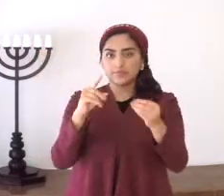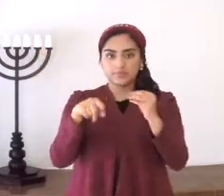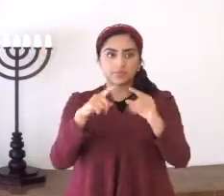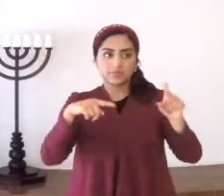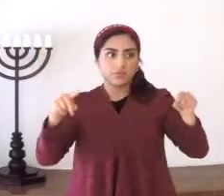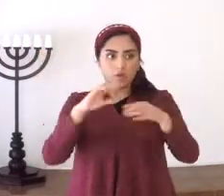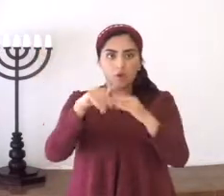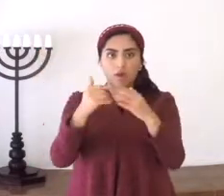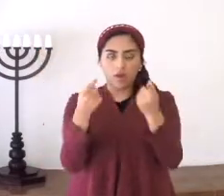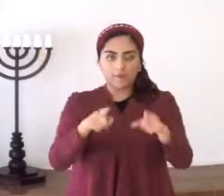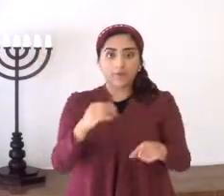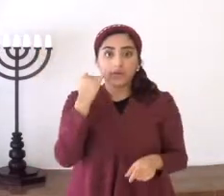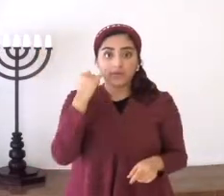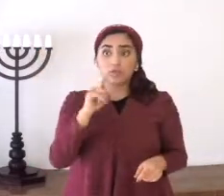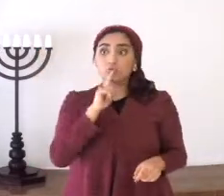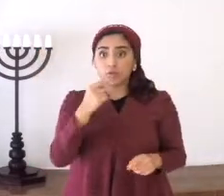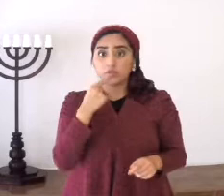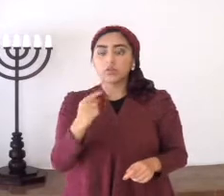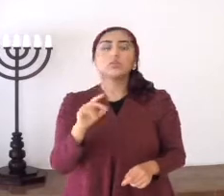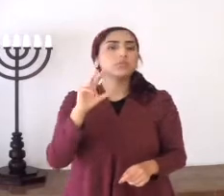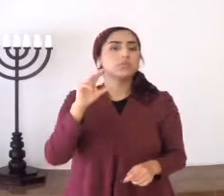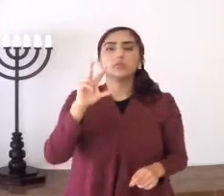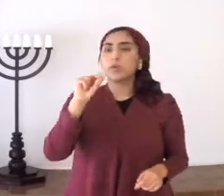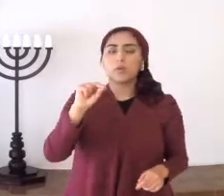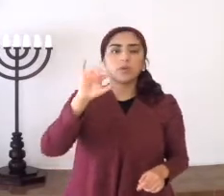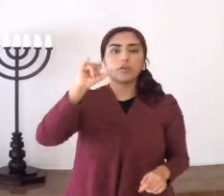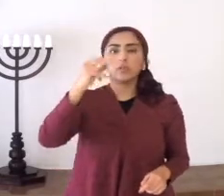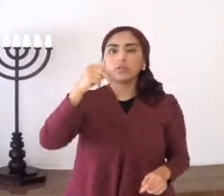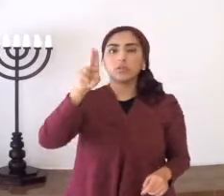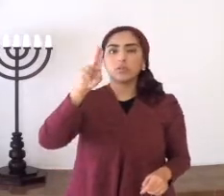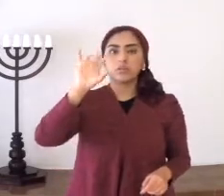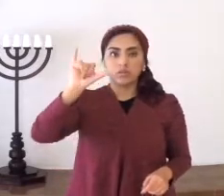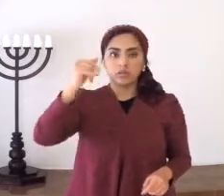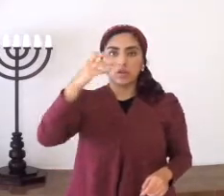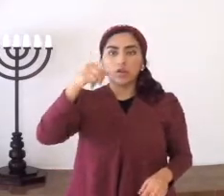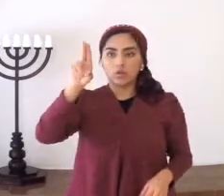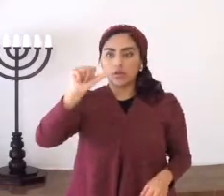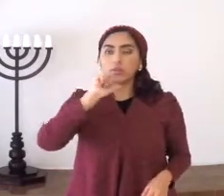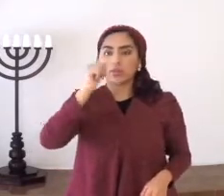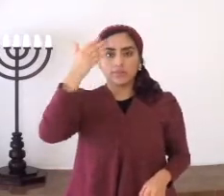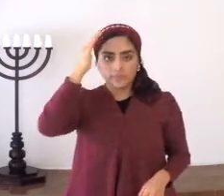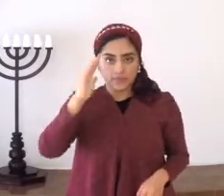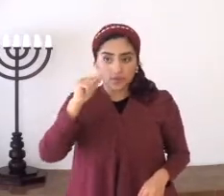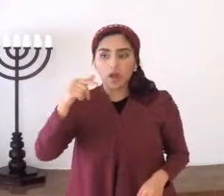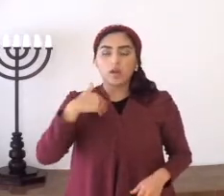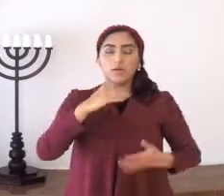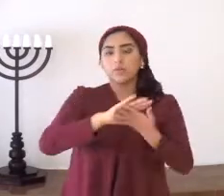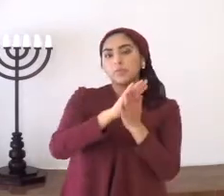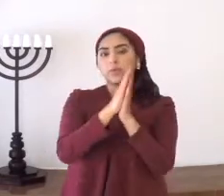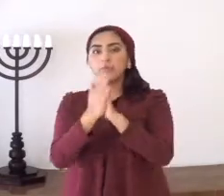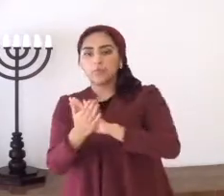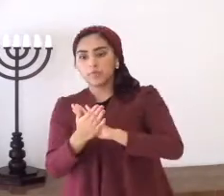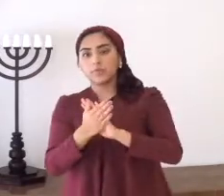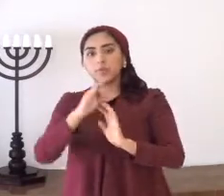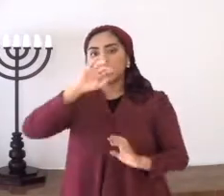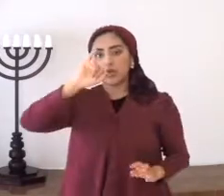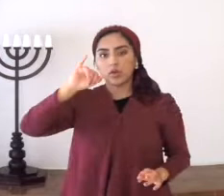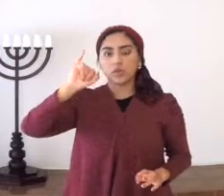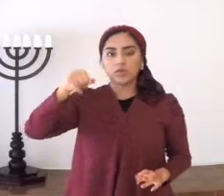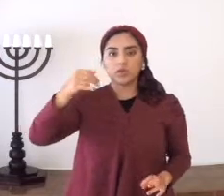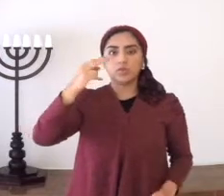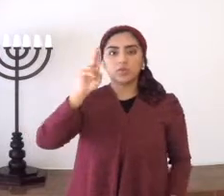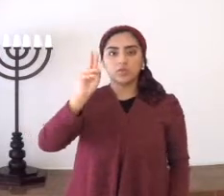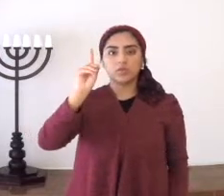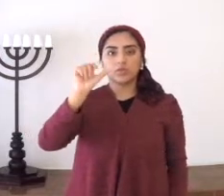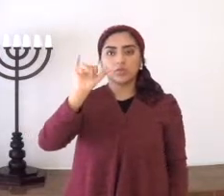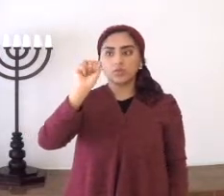los ancianos, y aquí también tenemos ejemplos. Si realmente dijera, no, Yahshua no es Elohim, yo me voy al judaísmo